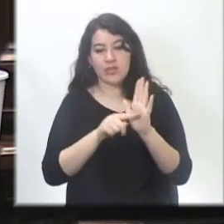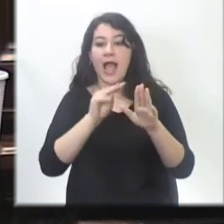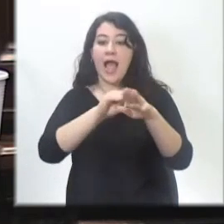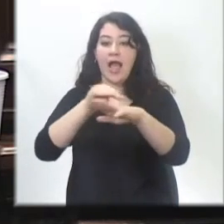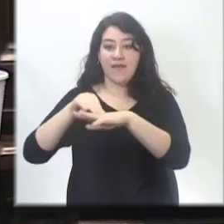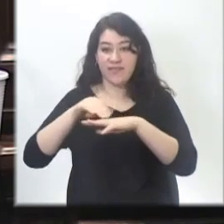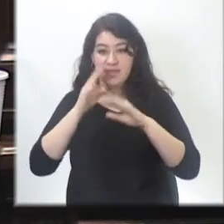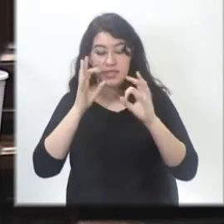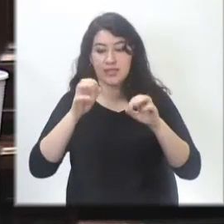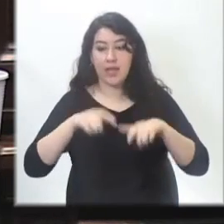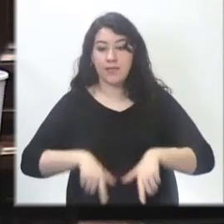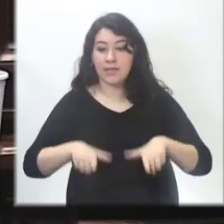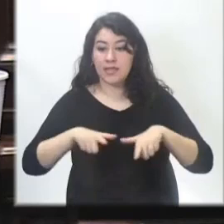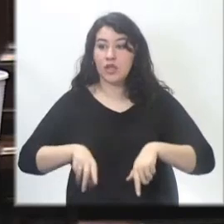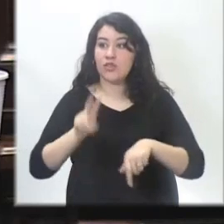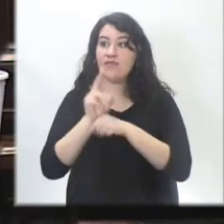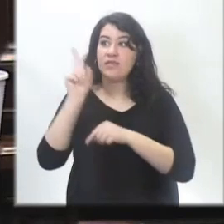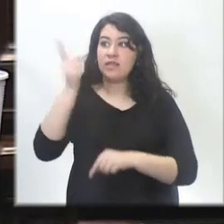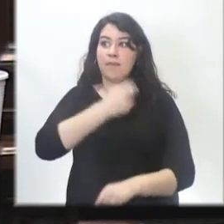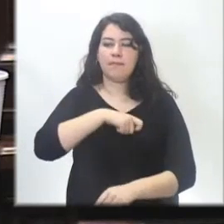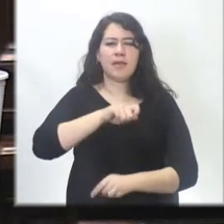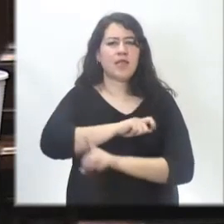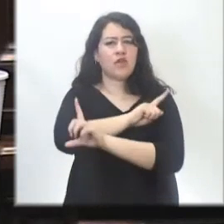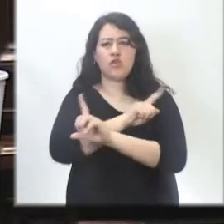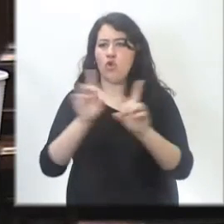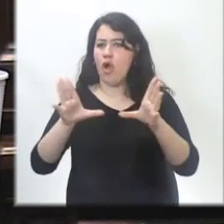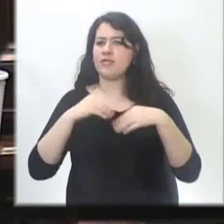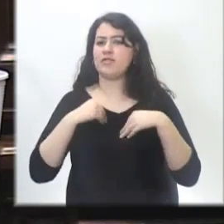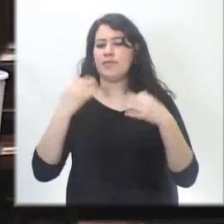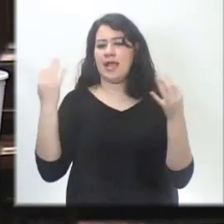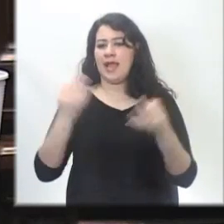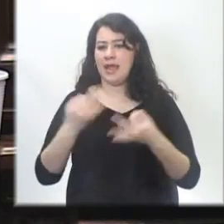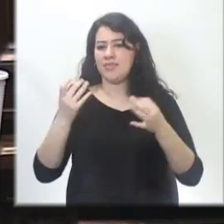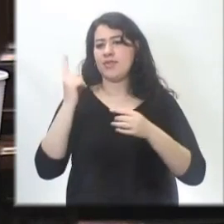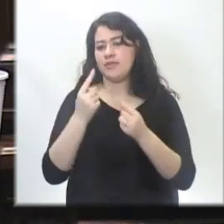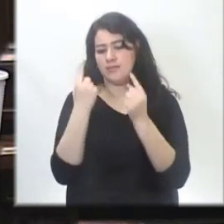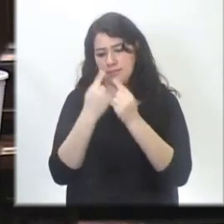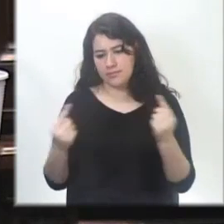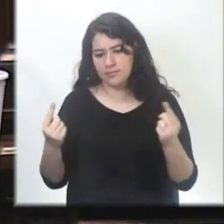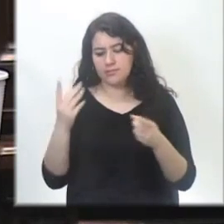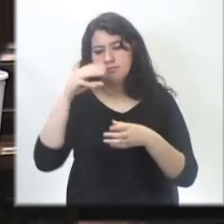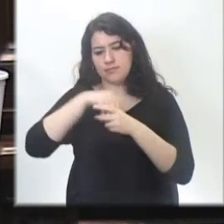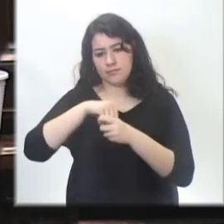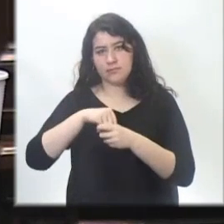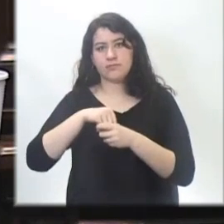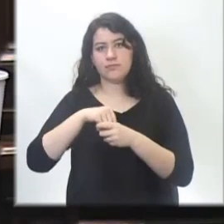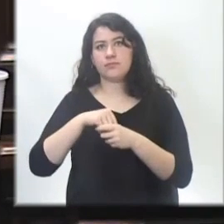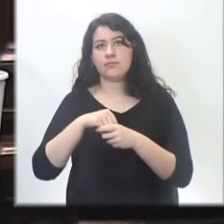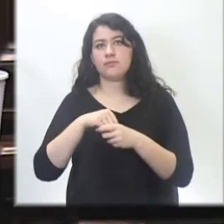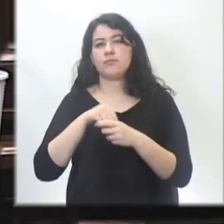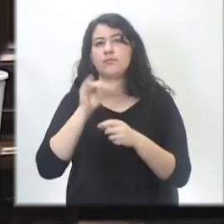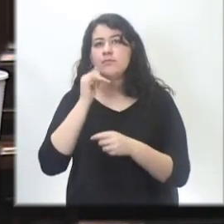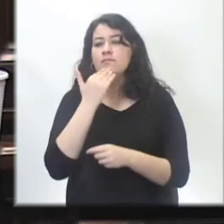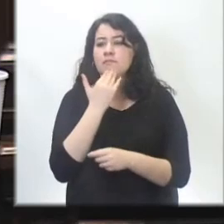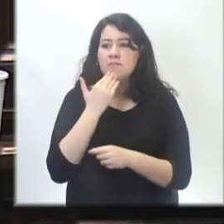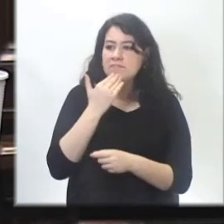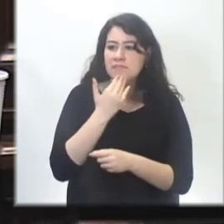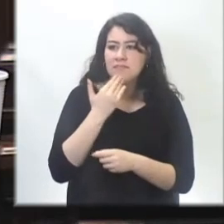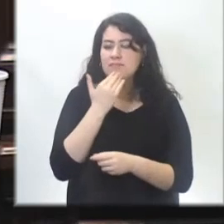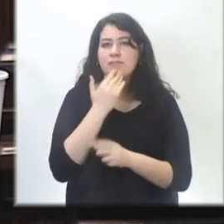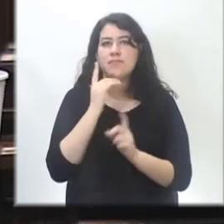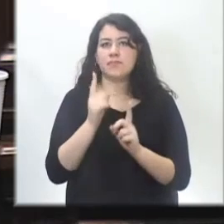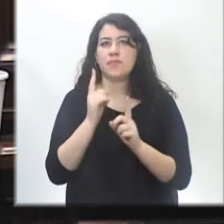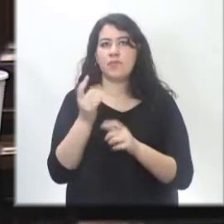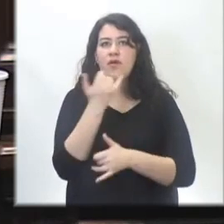Ministerio de Defensa del Reino de España no asume ninguna garantía al respecto material objeto del presente acuerdo. Inquietud compartida